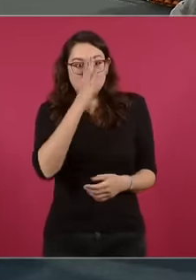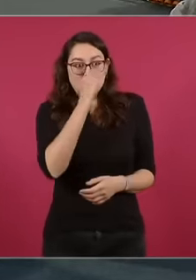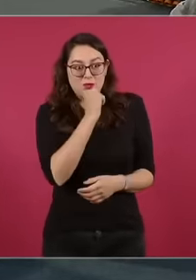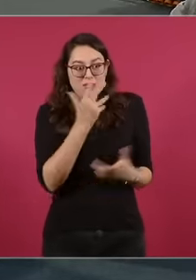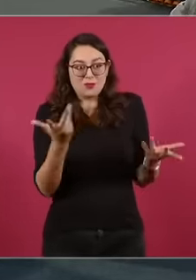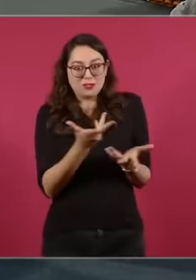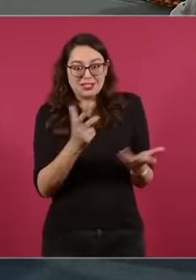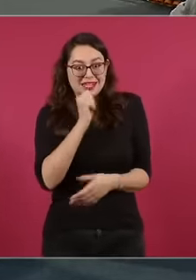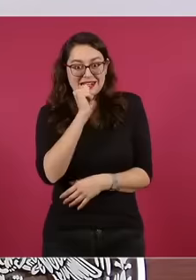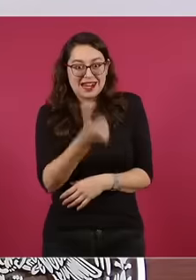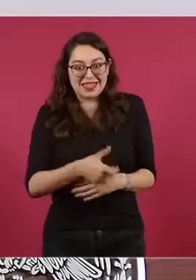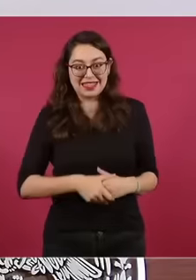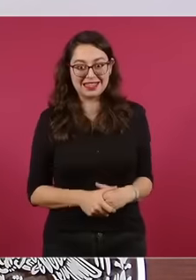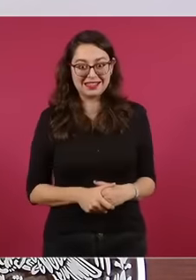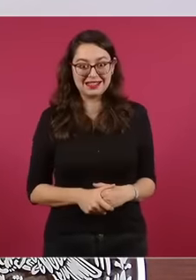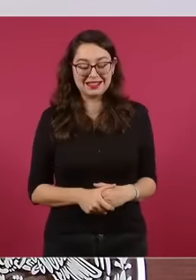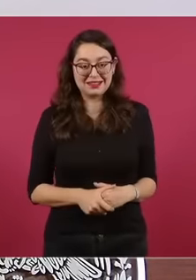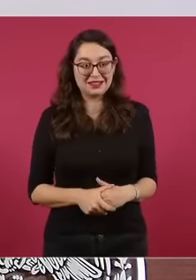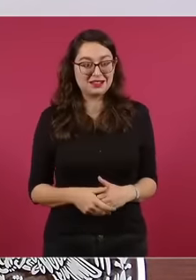si una autoridad